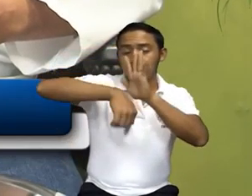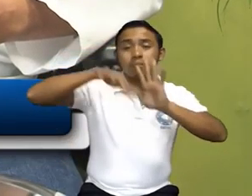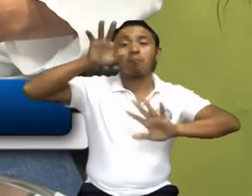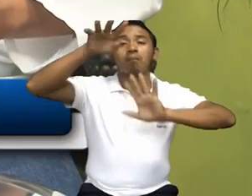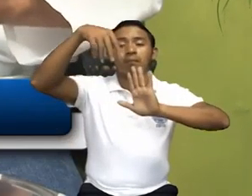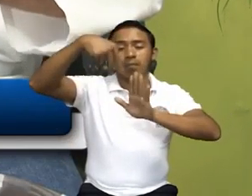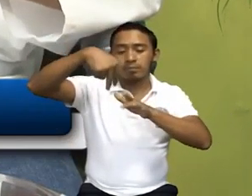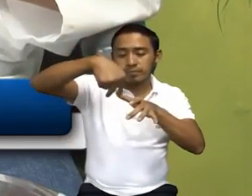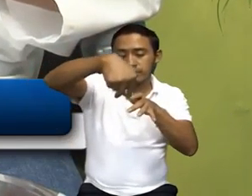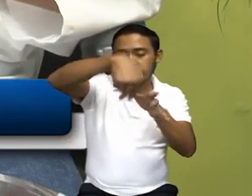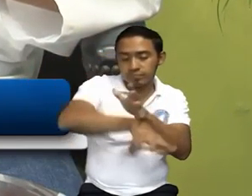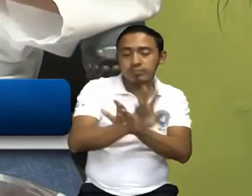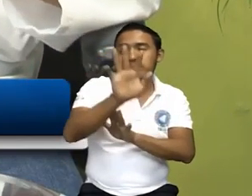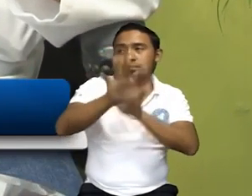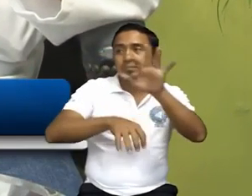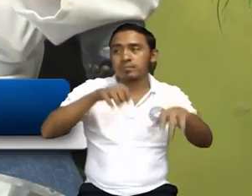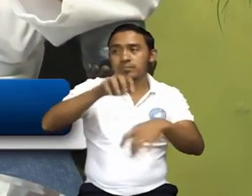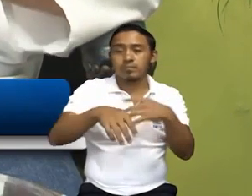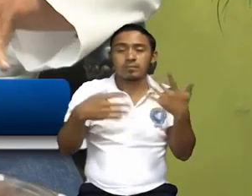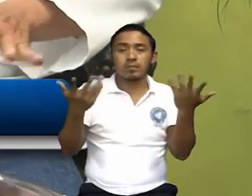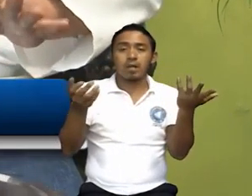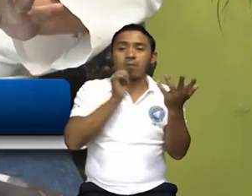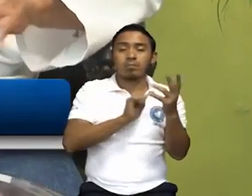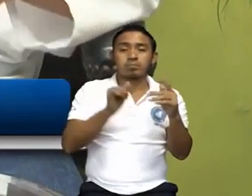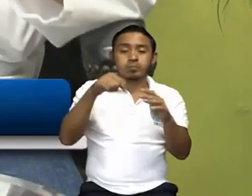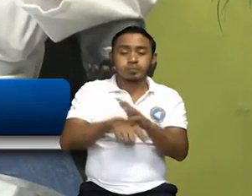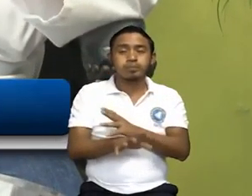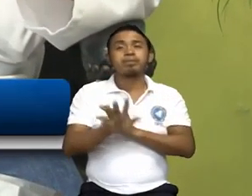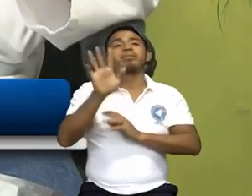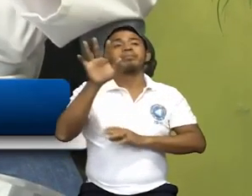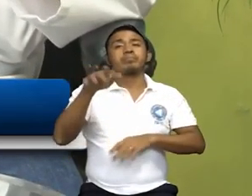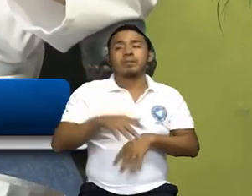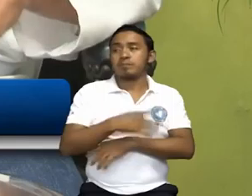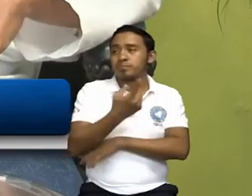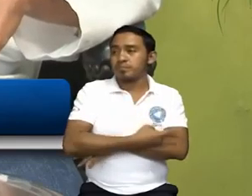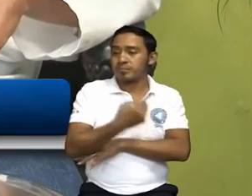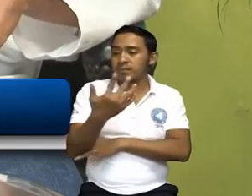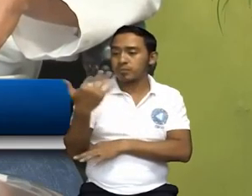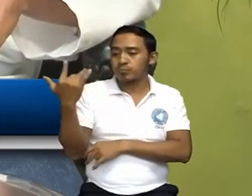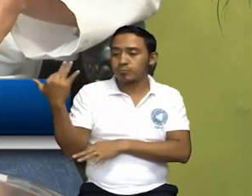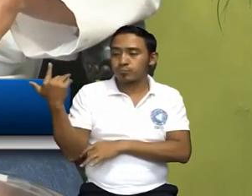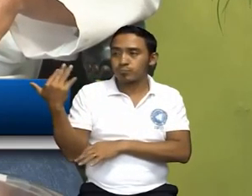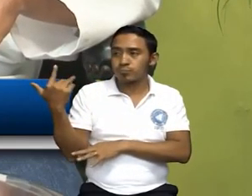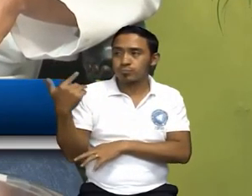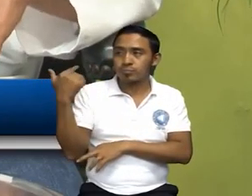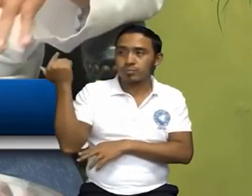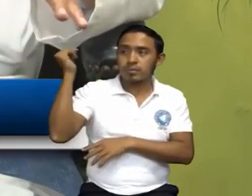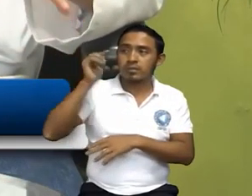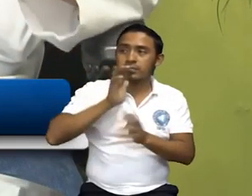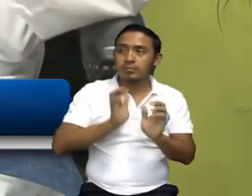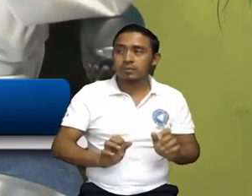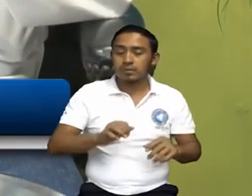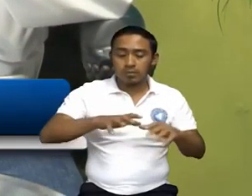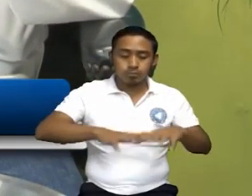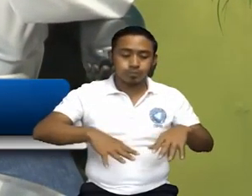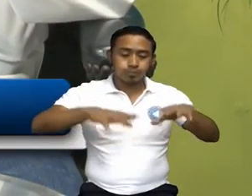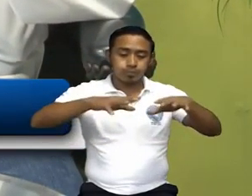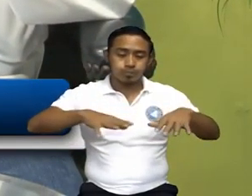y ellos creen que es tapito y se van y se hunden, y nos buscan a los niños, no lo hayan, hasta que se dan cuenta que el niño está flotando